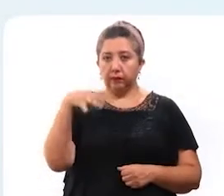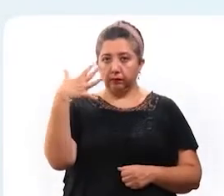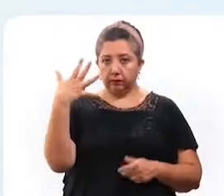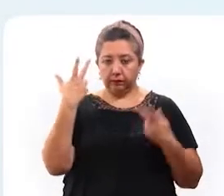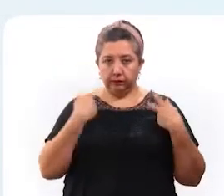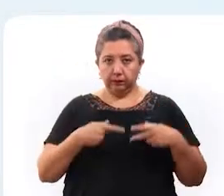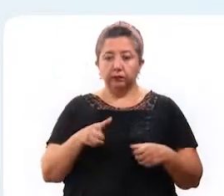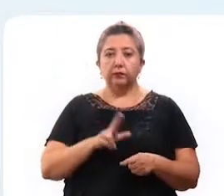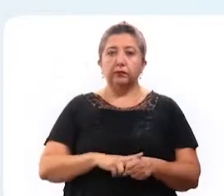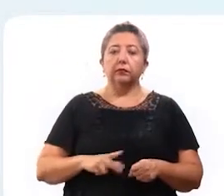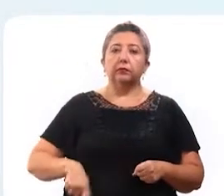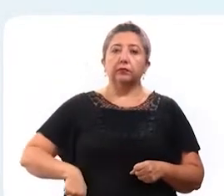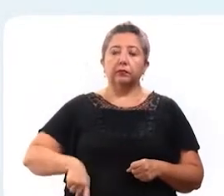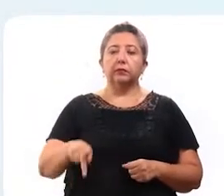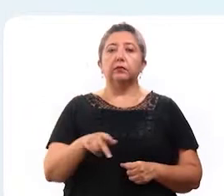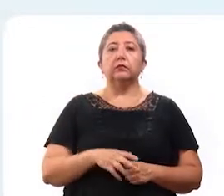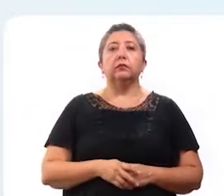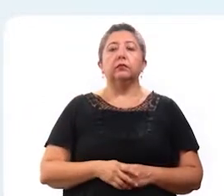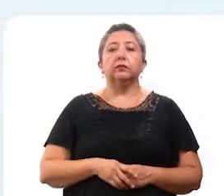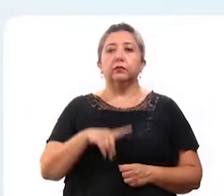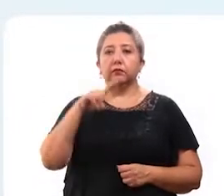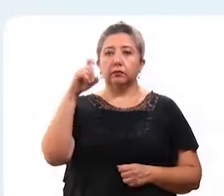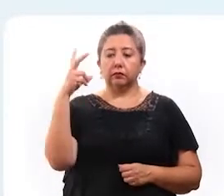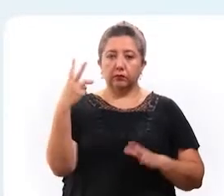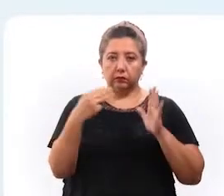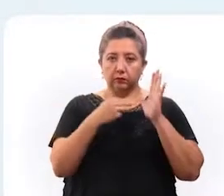5 pacientes en hospitales públicos.